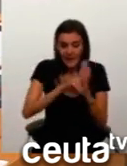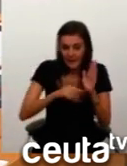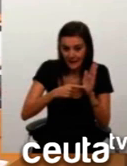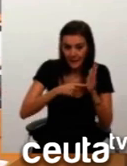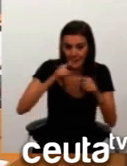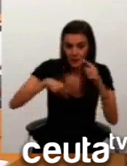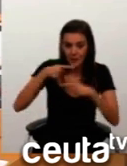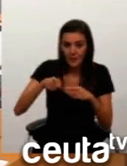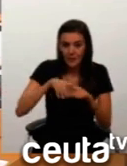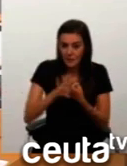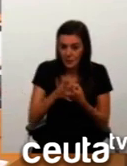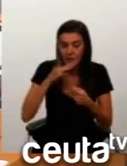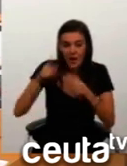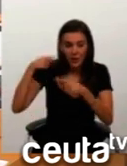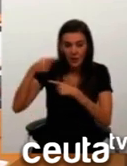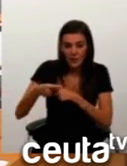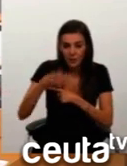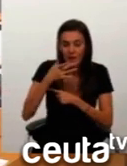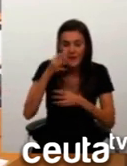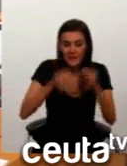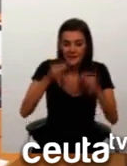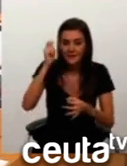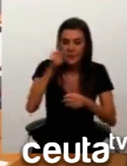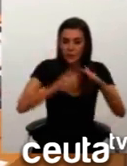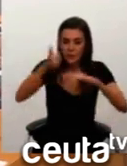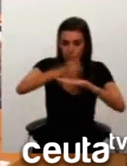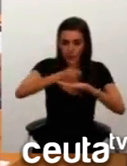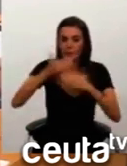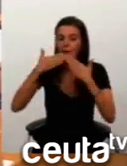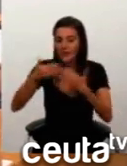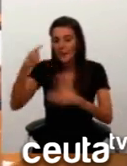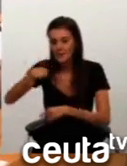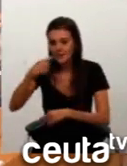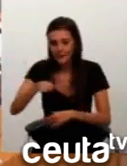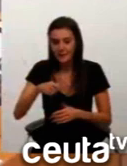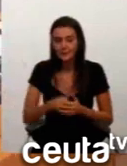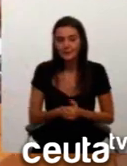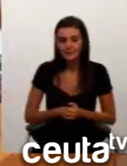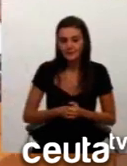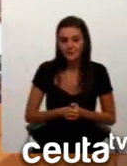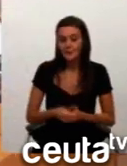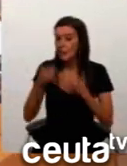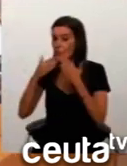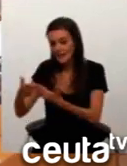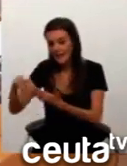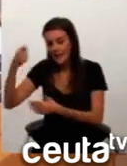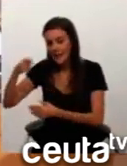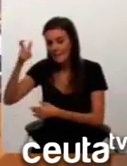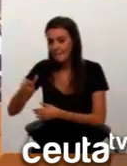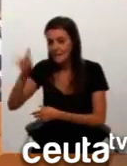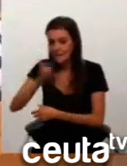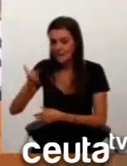a raíz de las consecuencias de esta sentencia del Tribunal Supremo. Gracias, señor presidente. Muchas gracias, señora